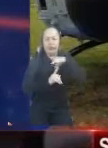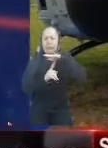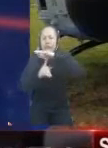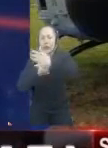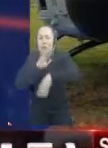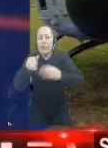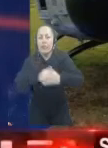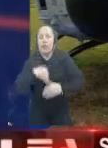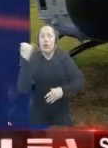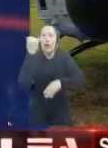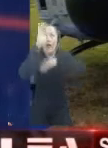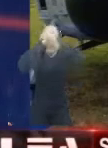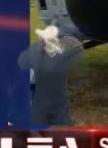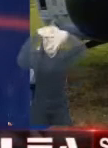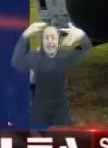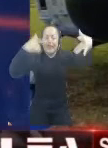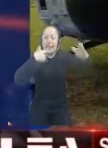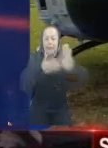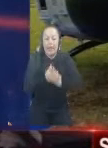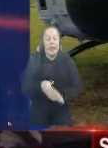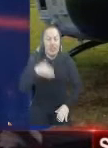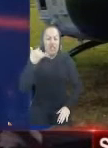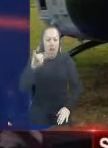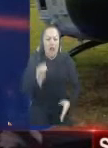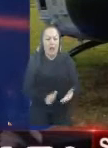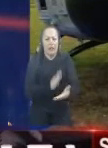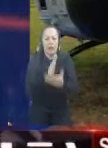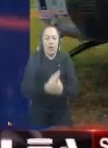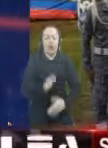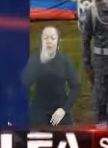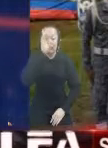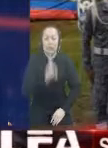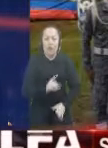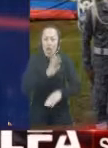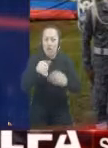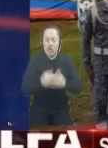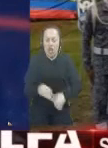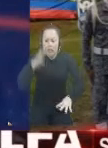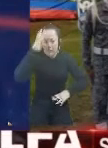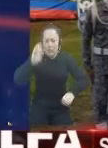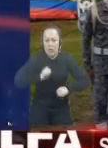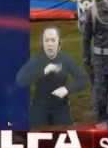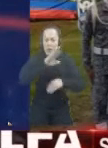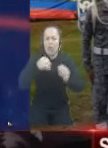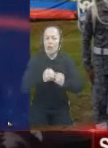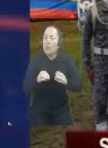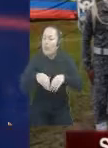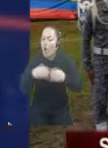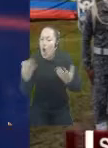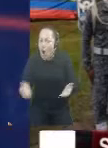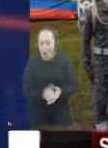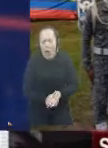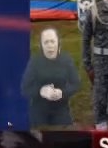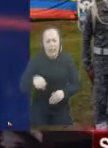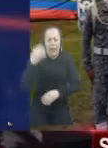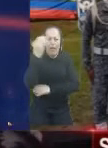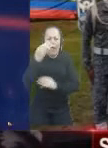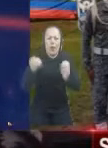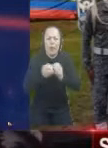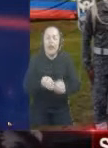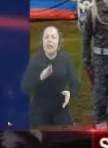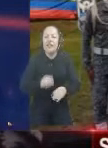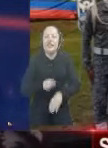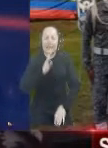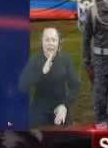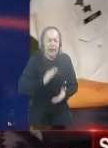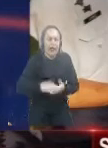azul del cielo. Esta operación fue una decisiva acción militar ejecutada por las Fuerzas Militares de Colombia, con el beneplácito del señor